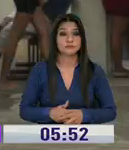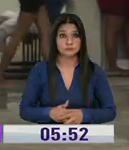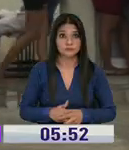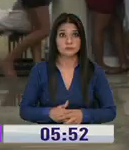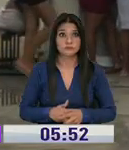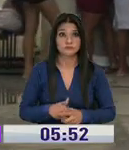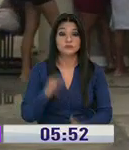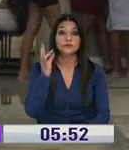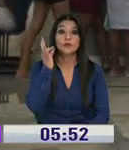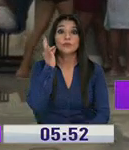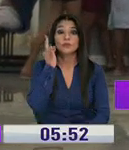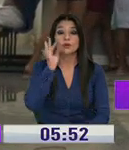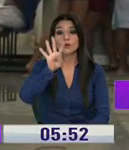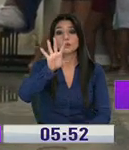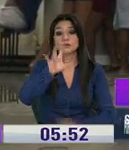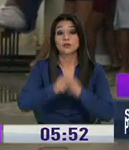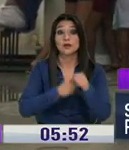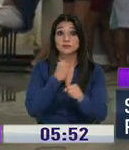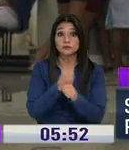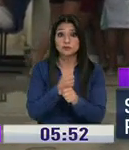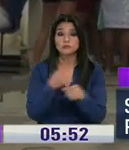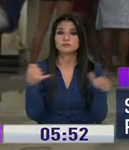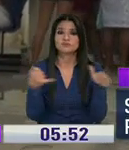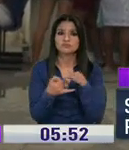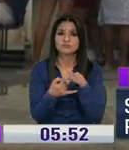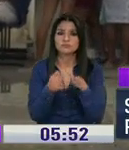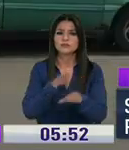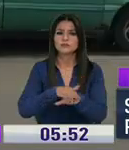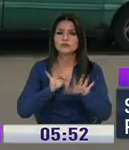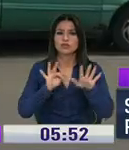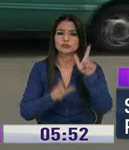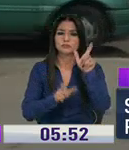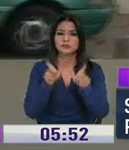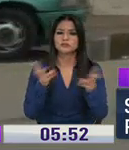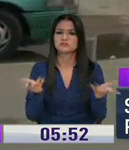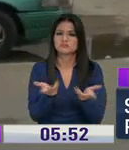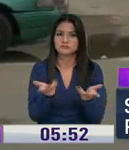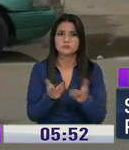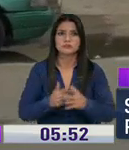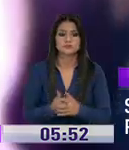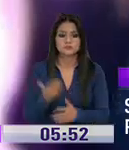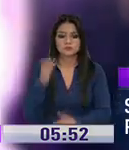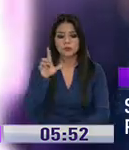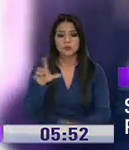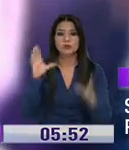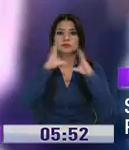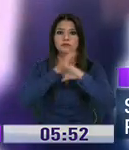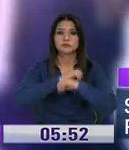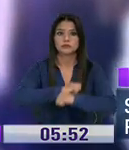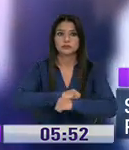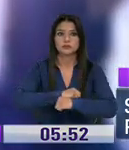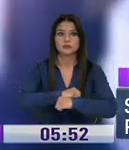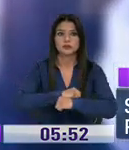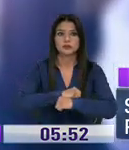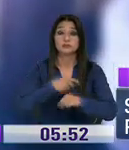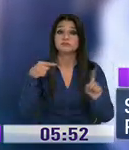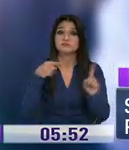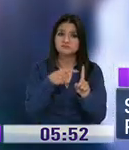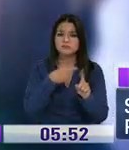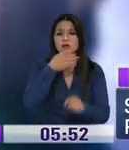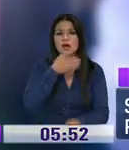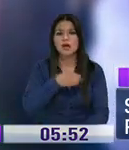Una mujer de 45 años fue violada por 8 hombres. El hecho ocurrió la noche de lunes, después que la víctima cumpliera con